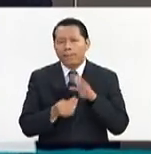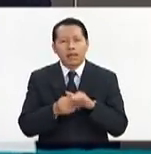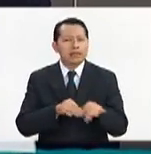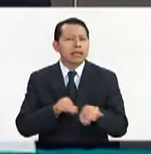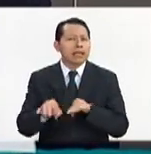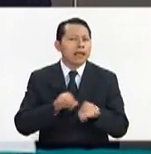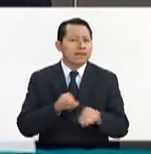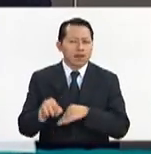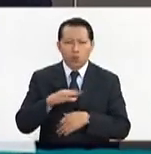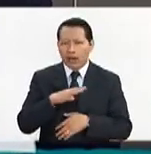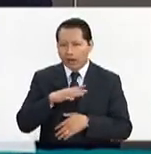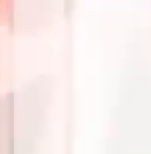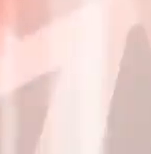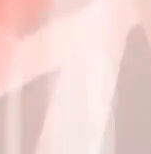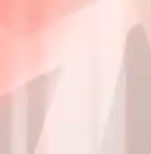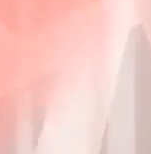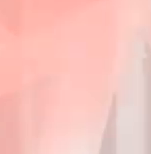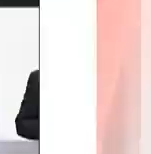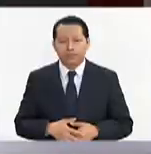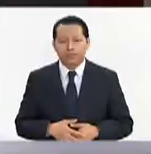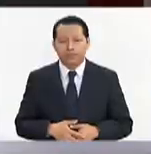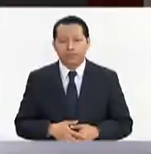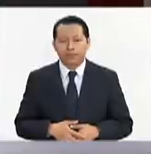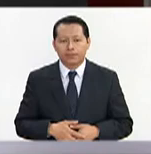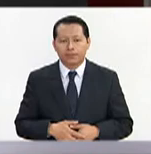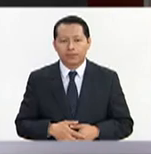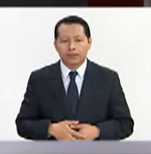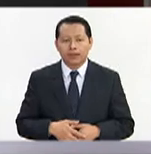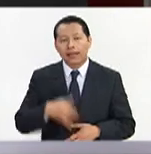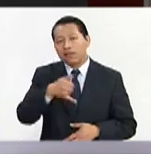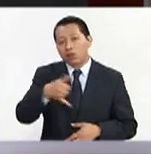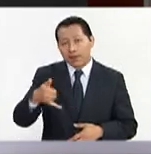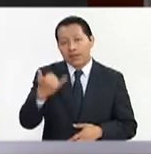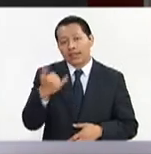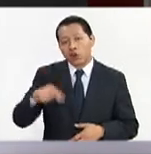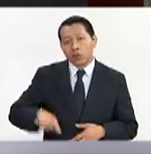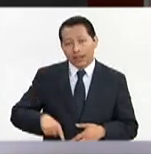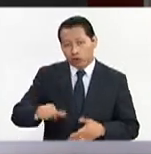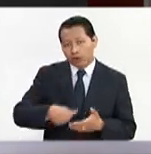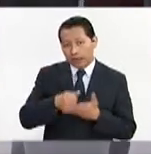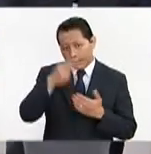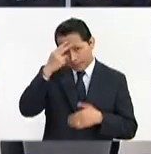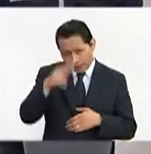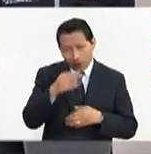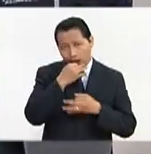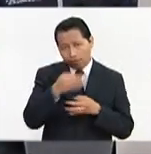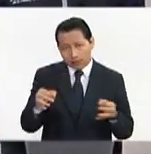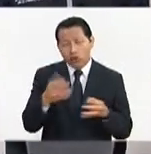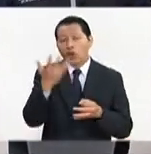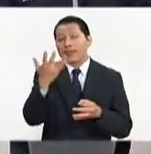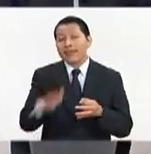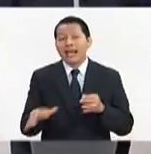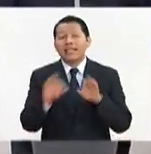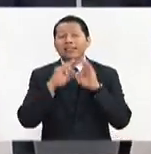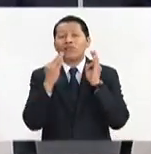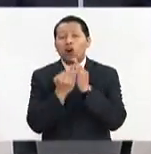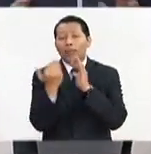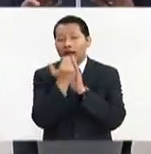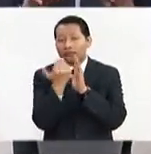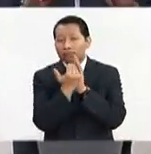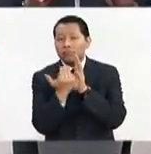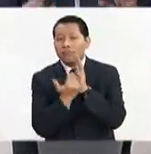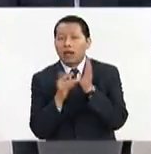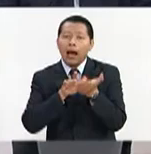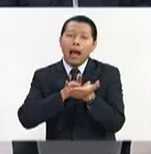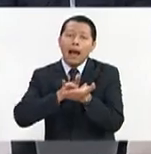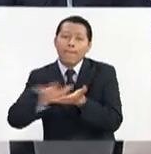trabajo que tenemos. El Infonavit y el gobierno de la Ciudad de México anunciaron 10 medidas extraordinarias en apoyo